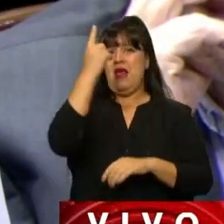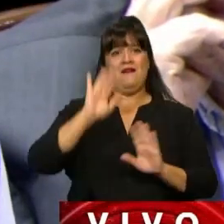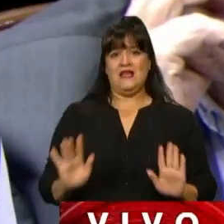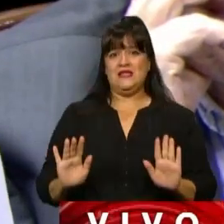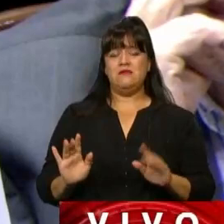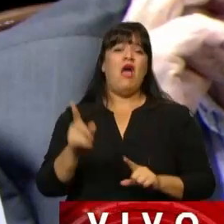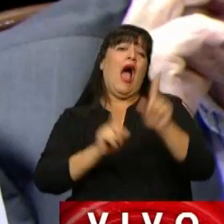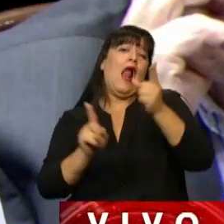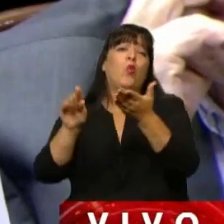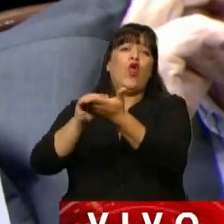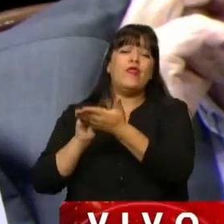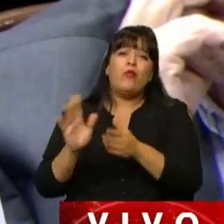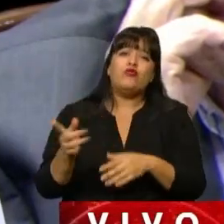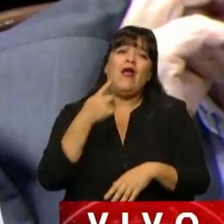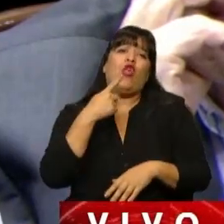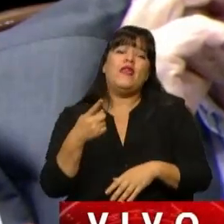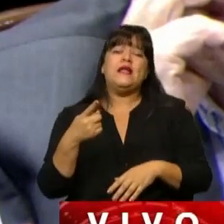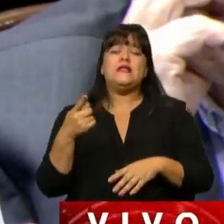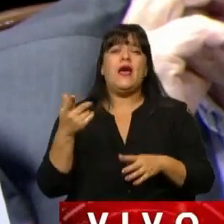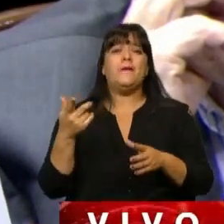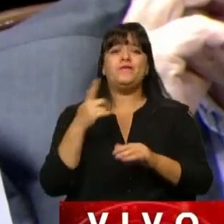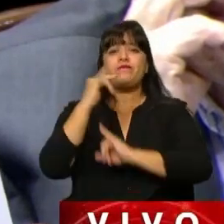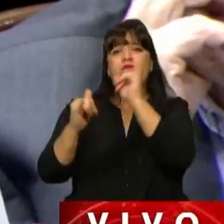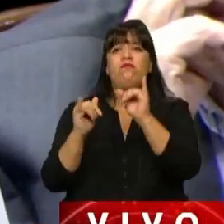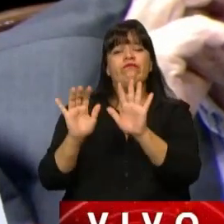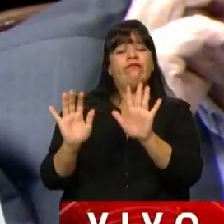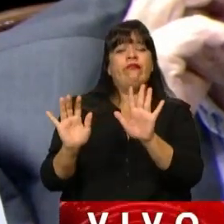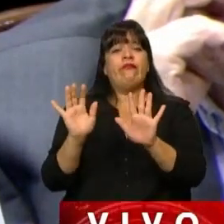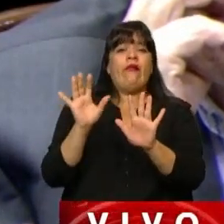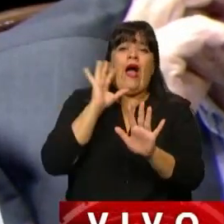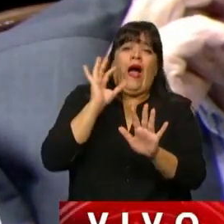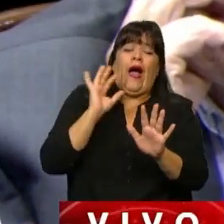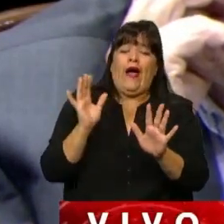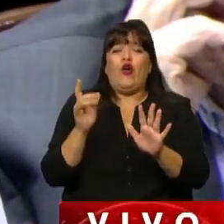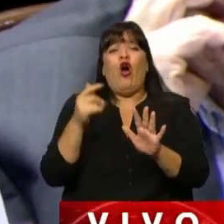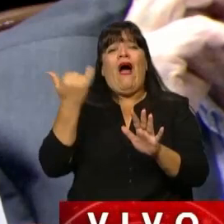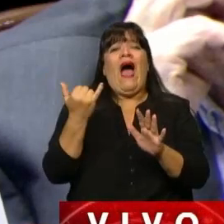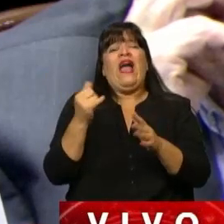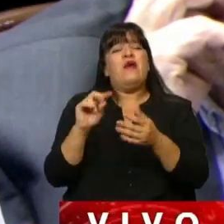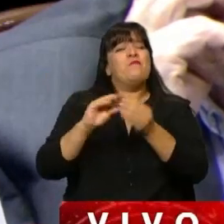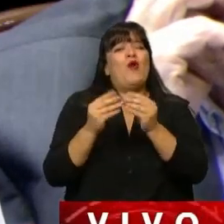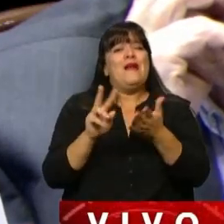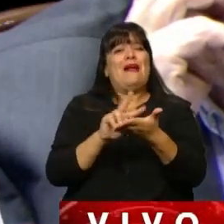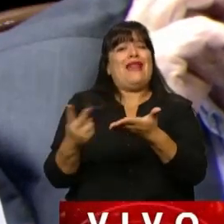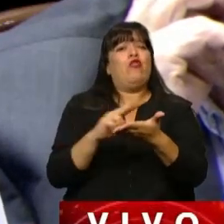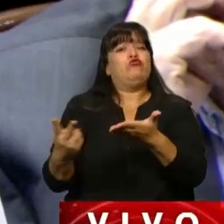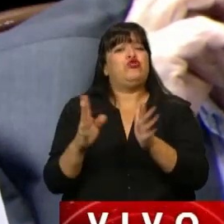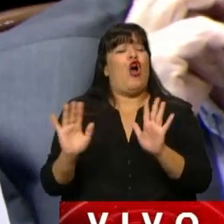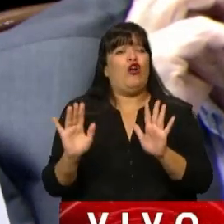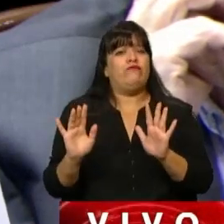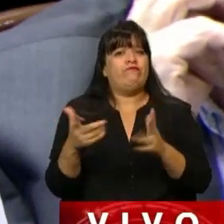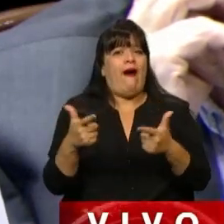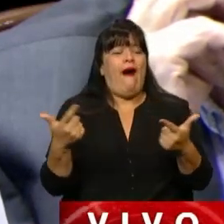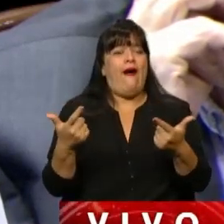Algunos legisladores aportaron y dijeron, hasta hay algún problema de traducción. Y bueno, porque tuvieron